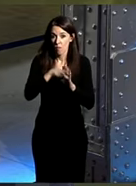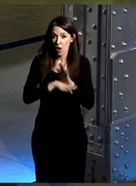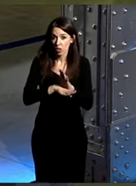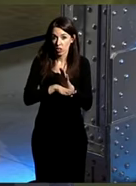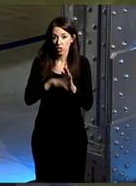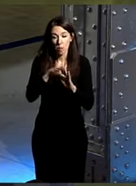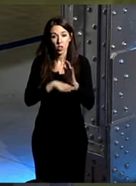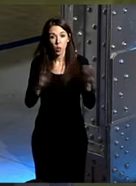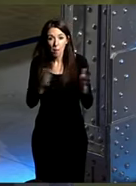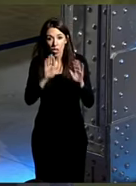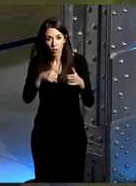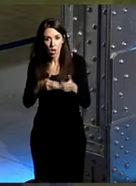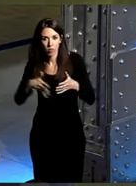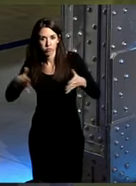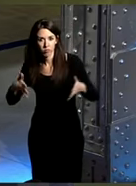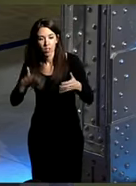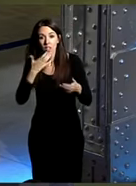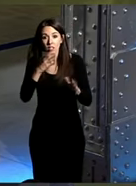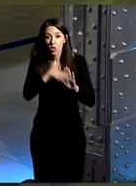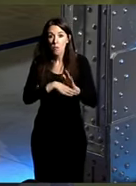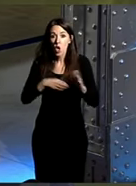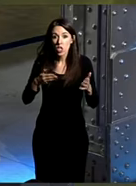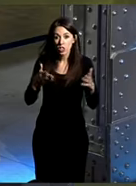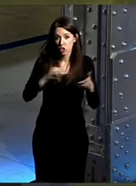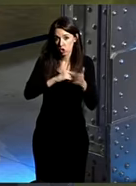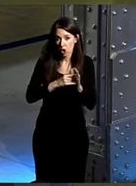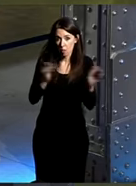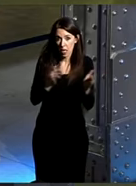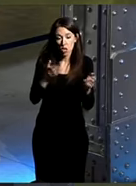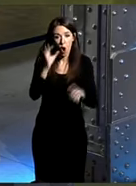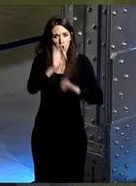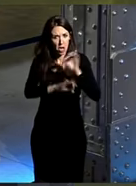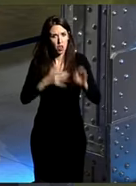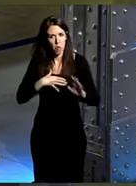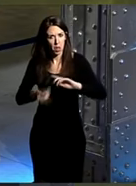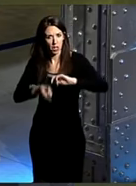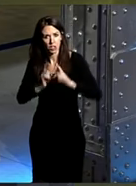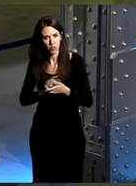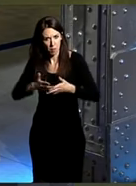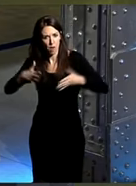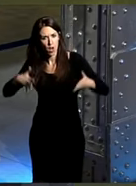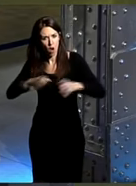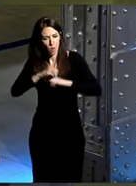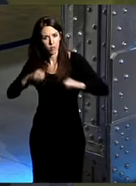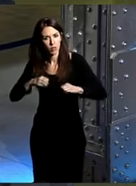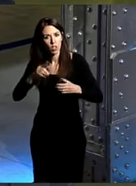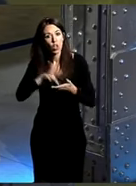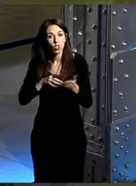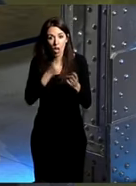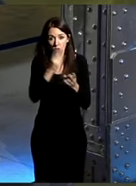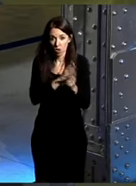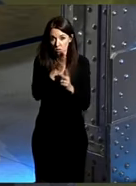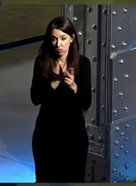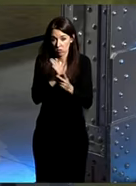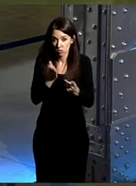de cómo proyectos pequeños se hacen grandes, y si los proyectos pequeños se hacen grandes, y si hay organizaciones capaces de transformarse, que son las dos vías,